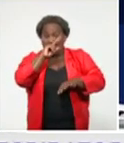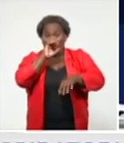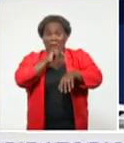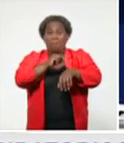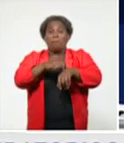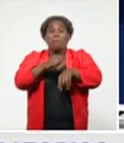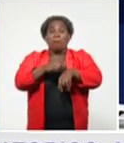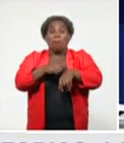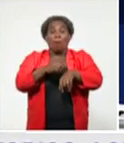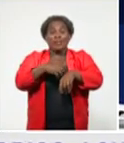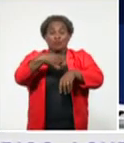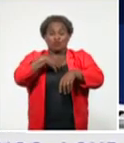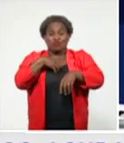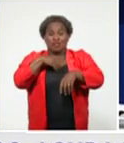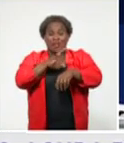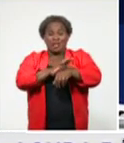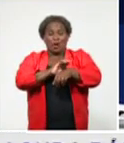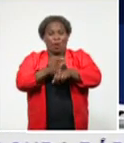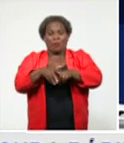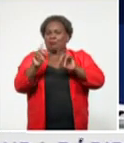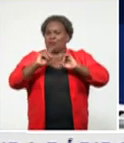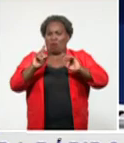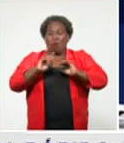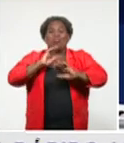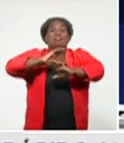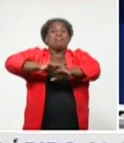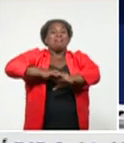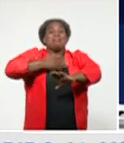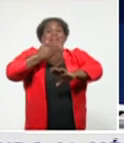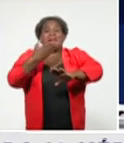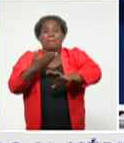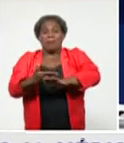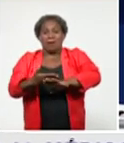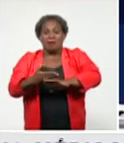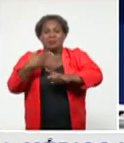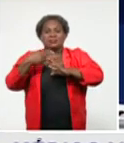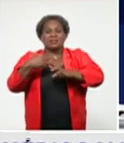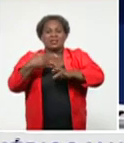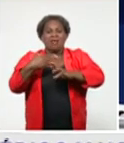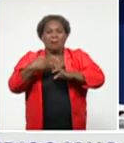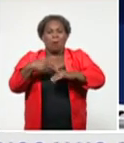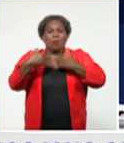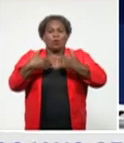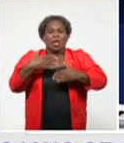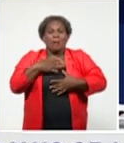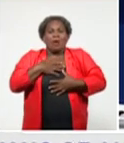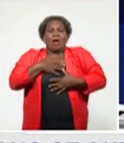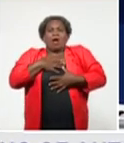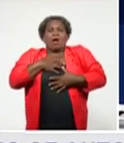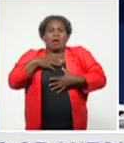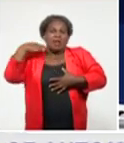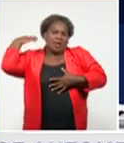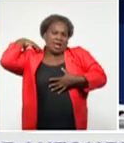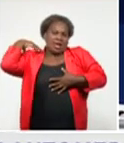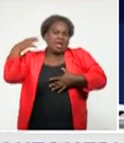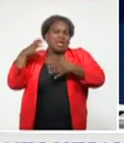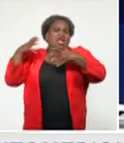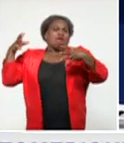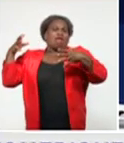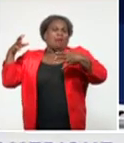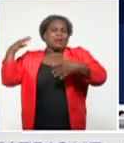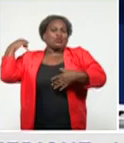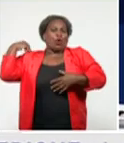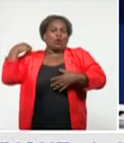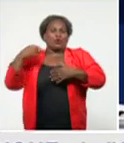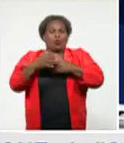sino es post-COVID, que se le llamó síndrome inflamatorio multisistémico.